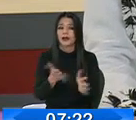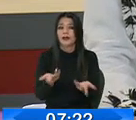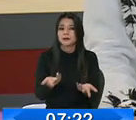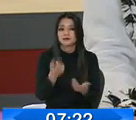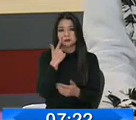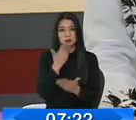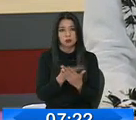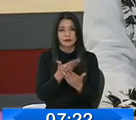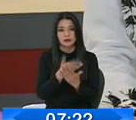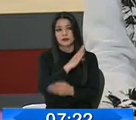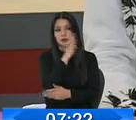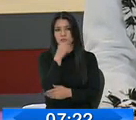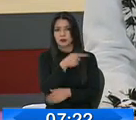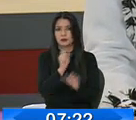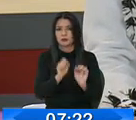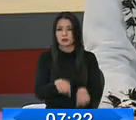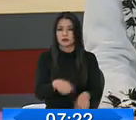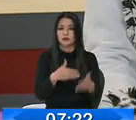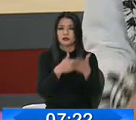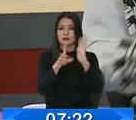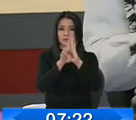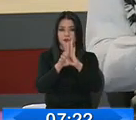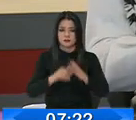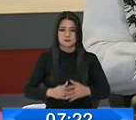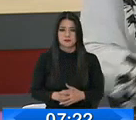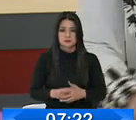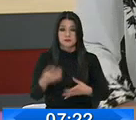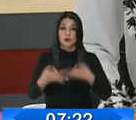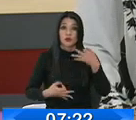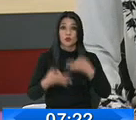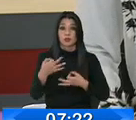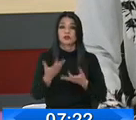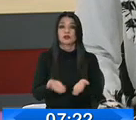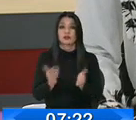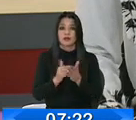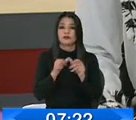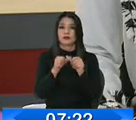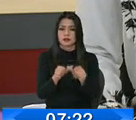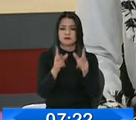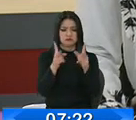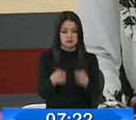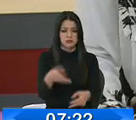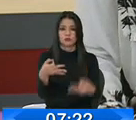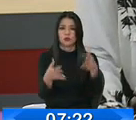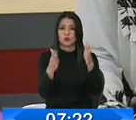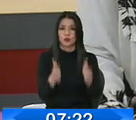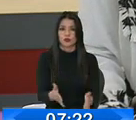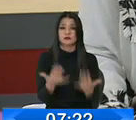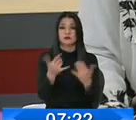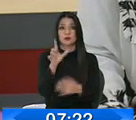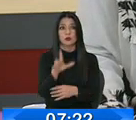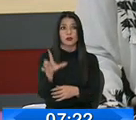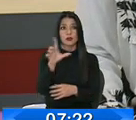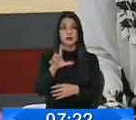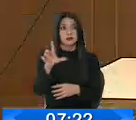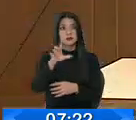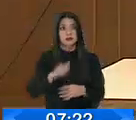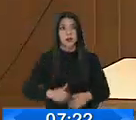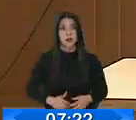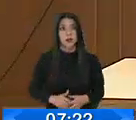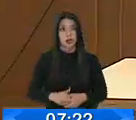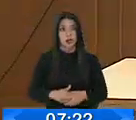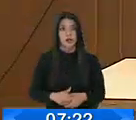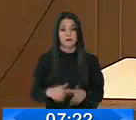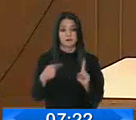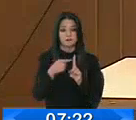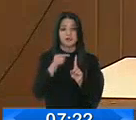motivación y por ir contra la ley expresa. El juicio se reanudará con los mismos jueces este lunes. Iván